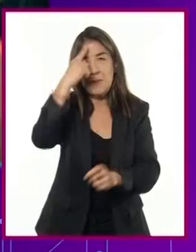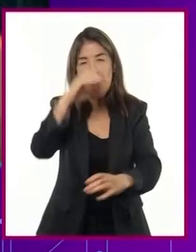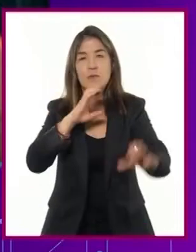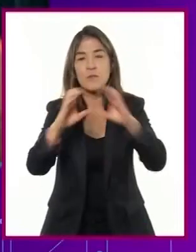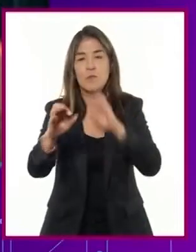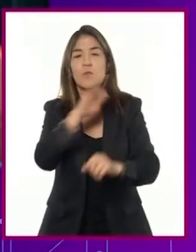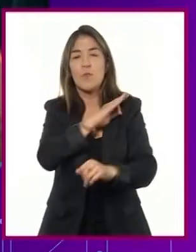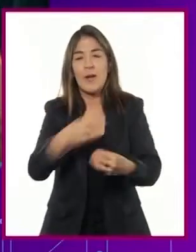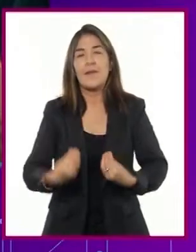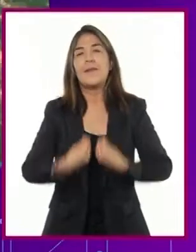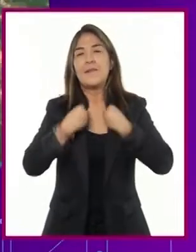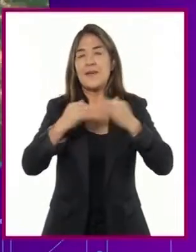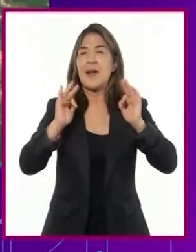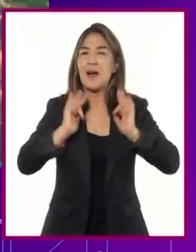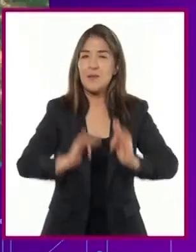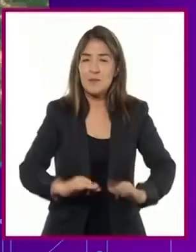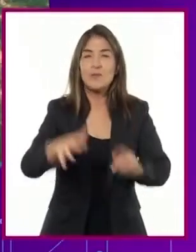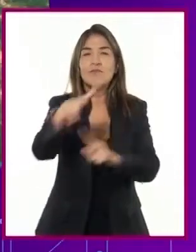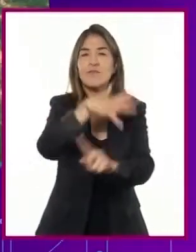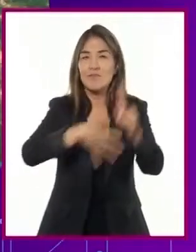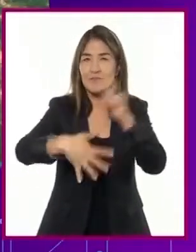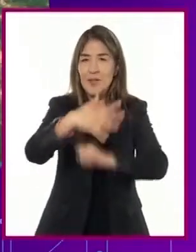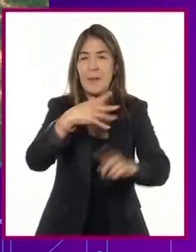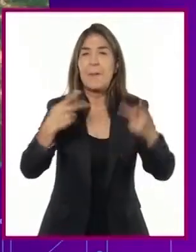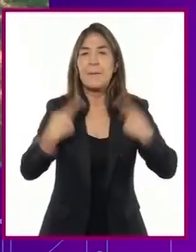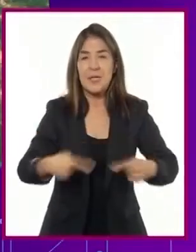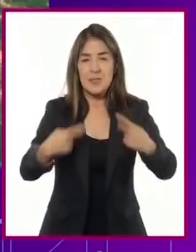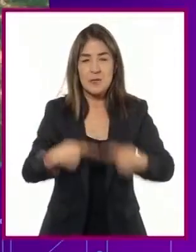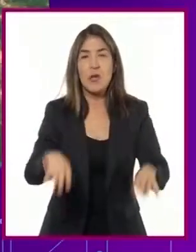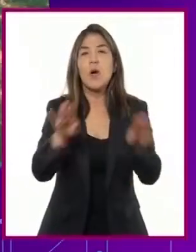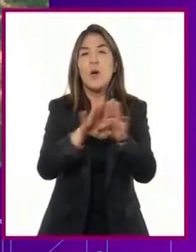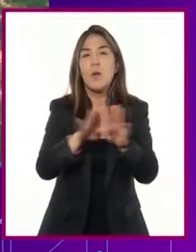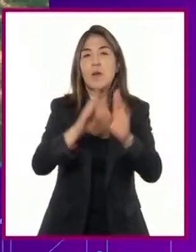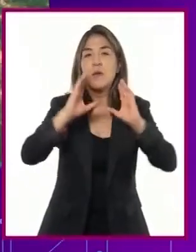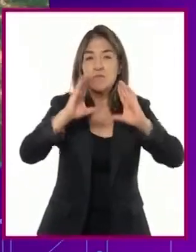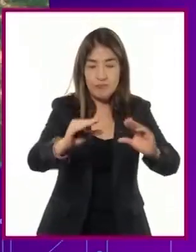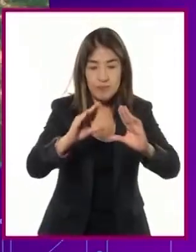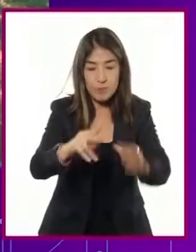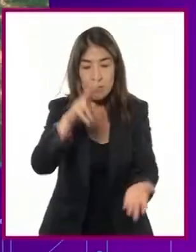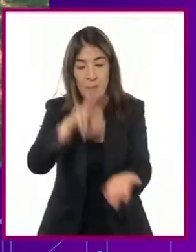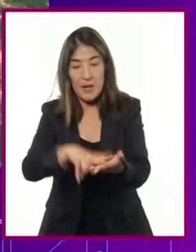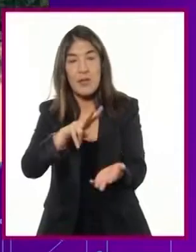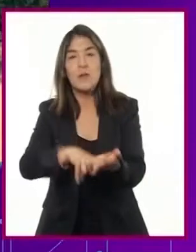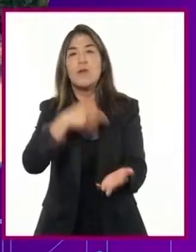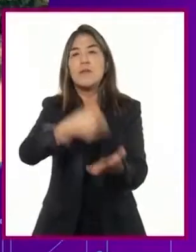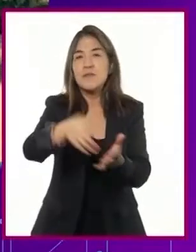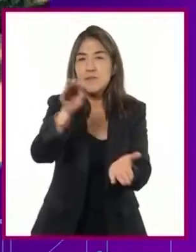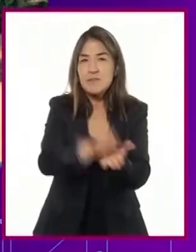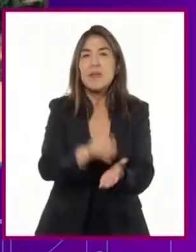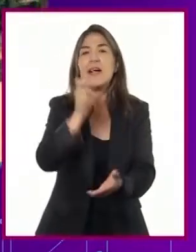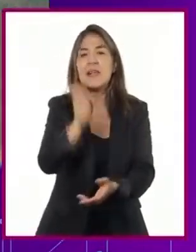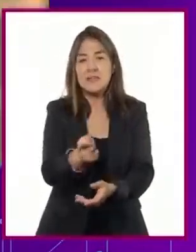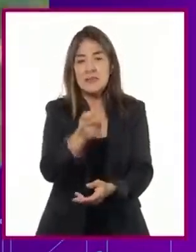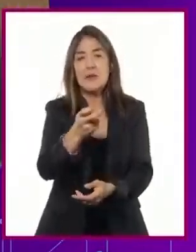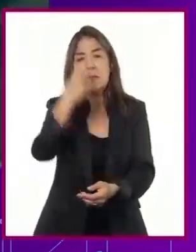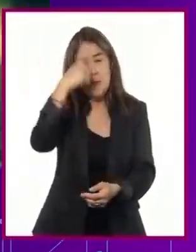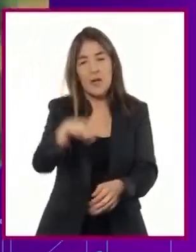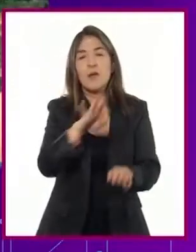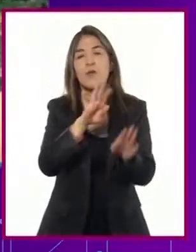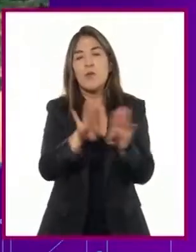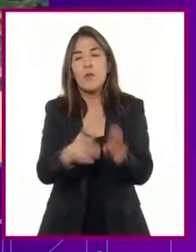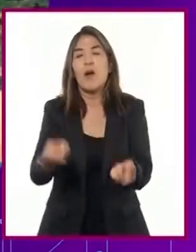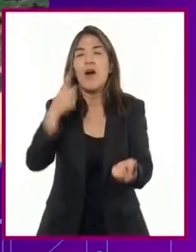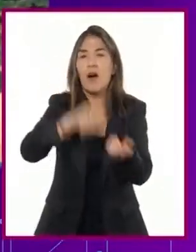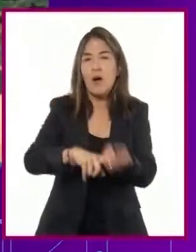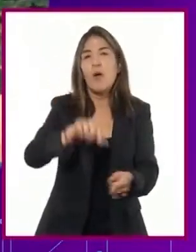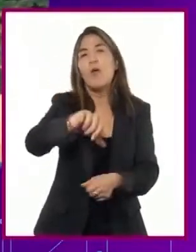permitan vivir en sociedad. Las herramientas adquiridas en casa nos sirven para resolver conflictos que suelen presentarse en otros